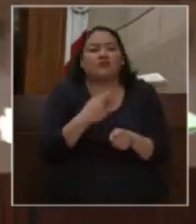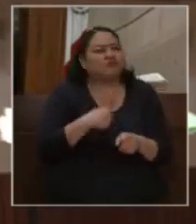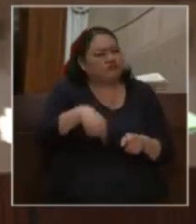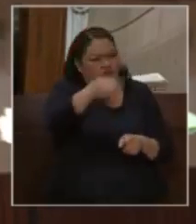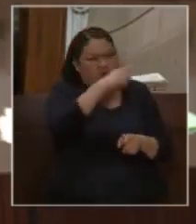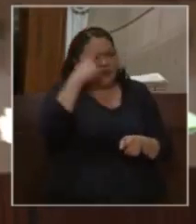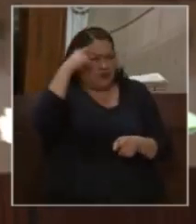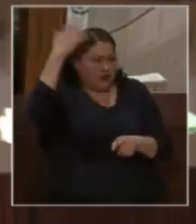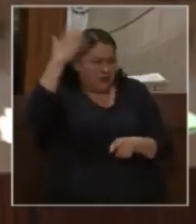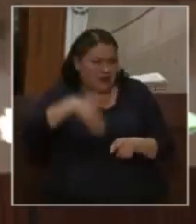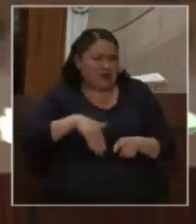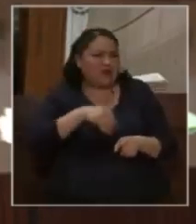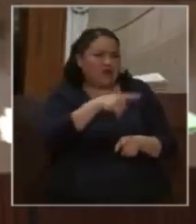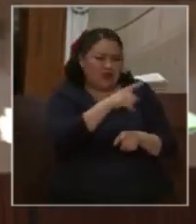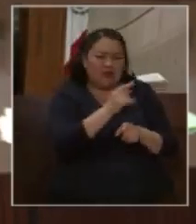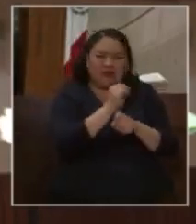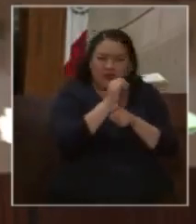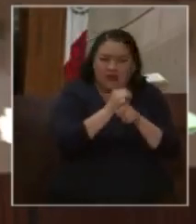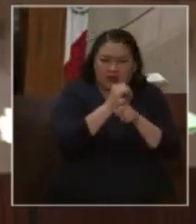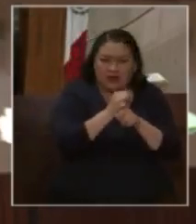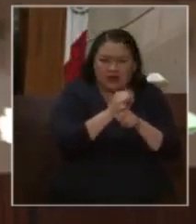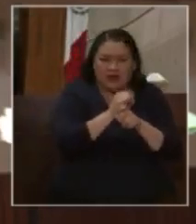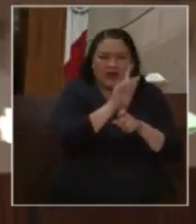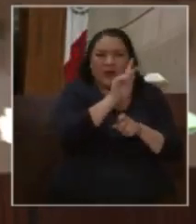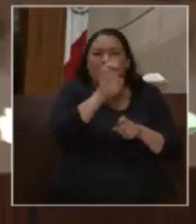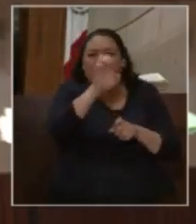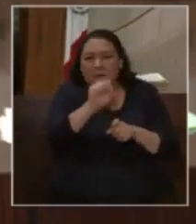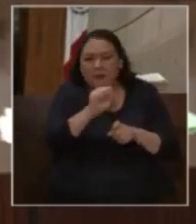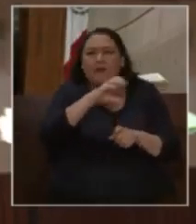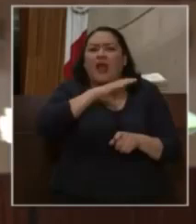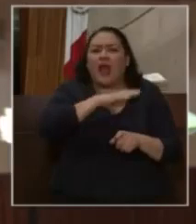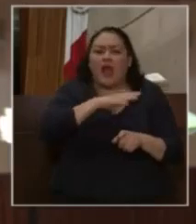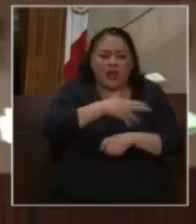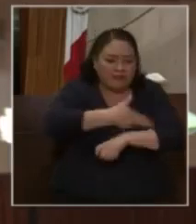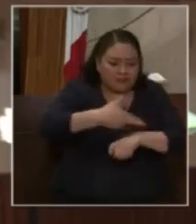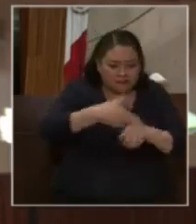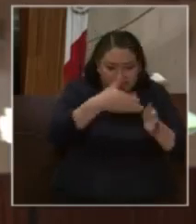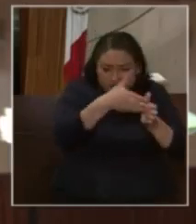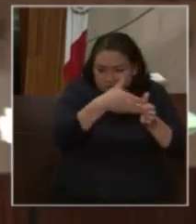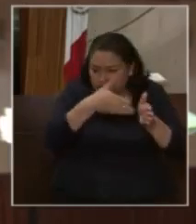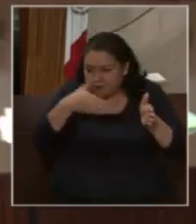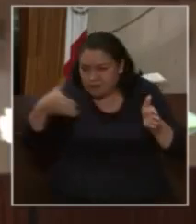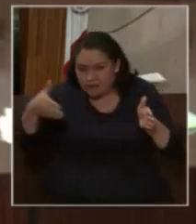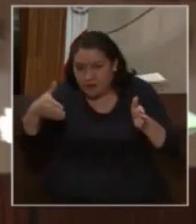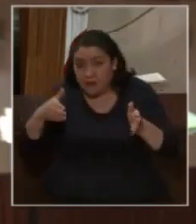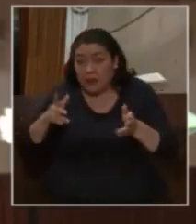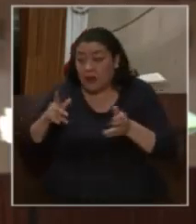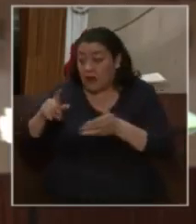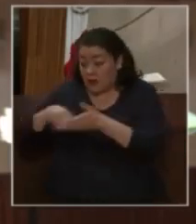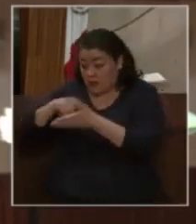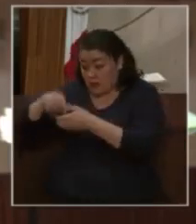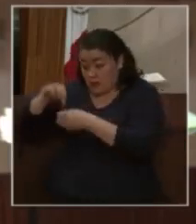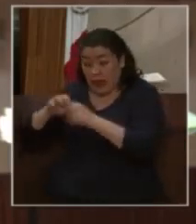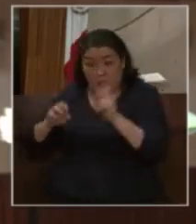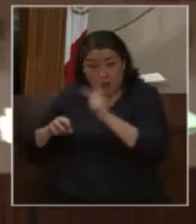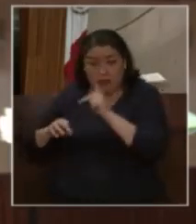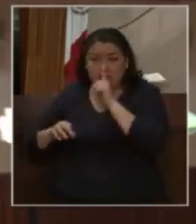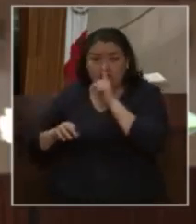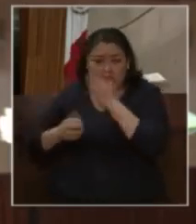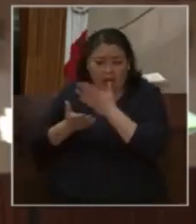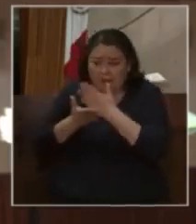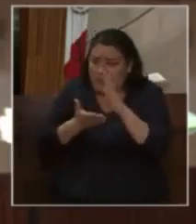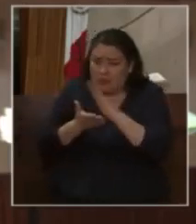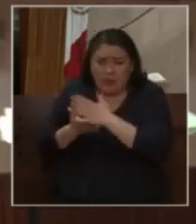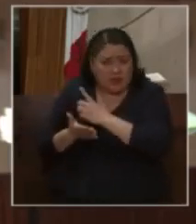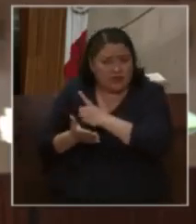administrativos tienen un curso paralelo y no necesariamente están sujetos al calendario electoral que en este